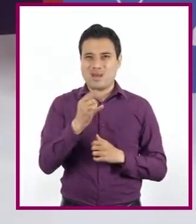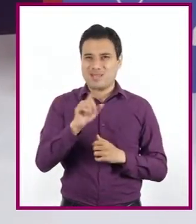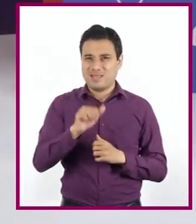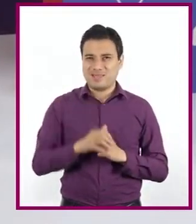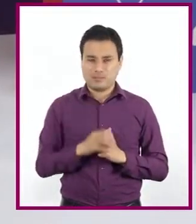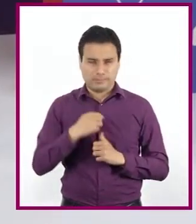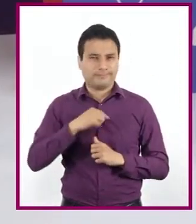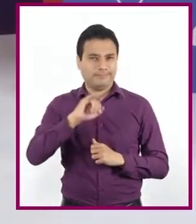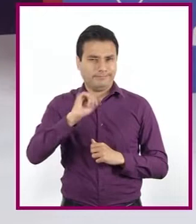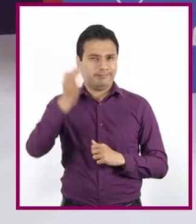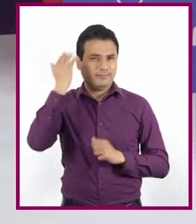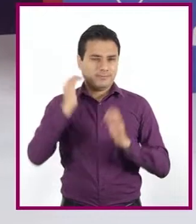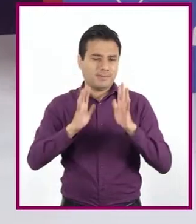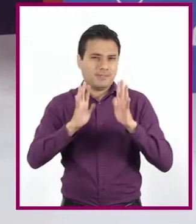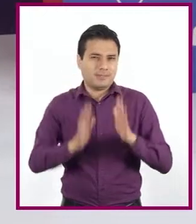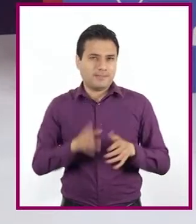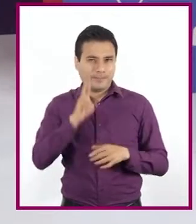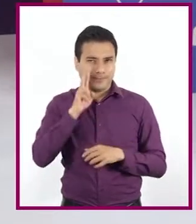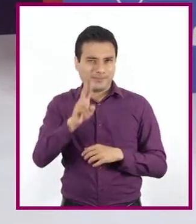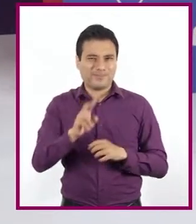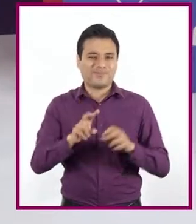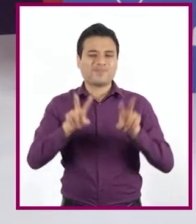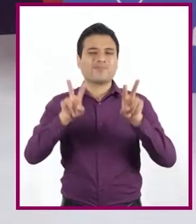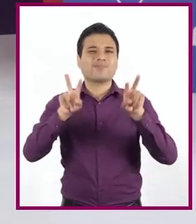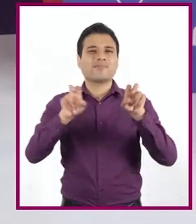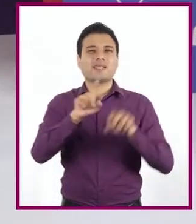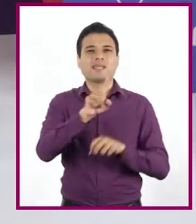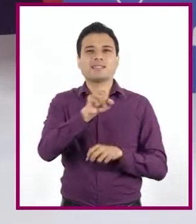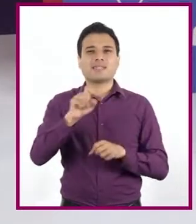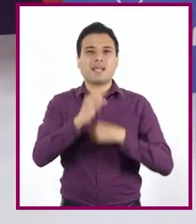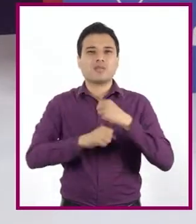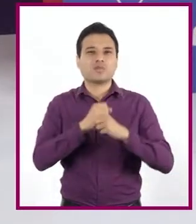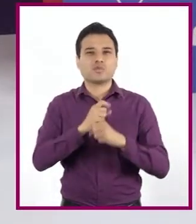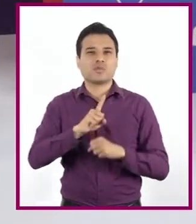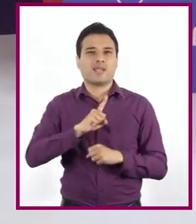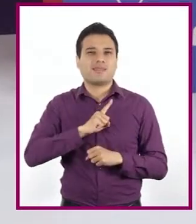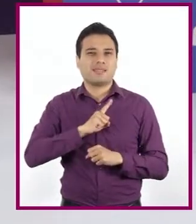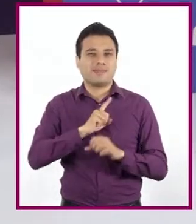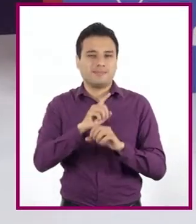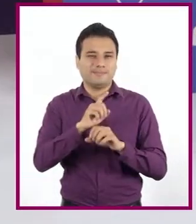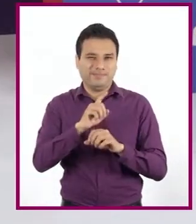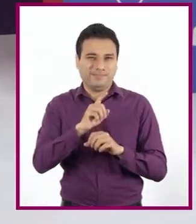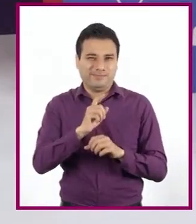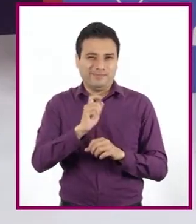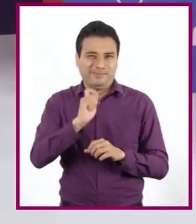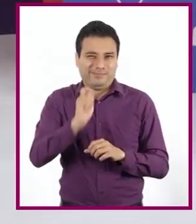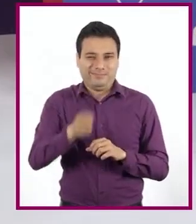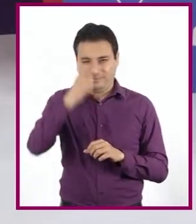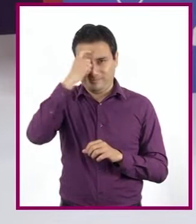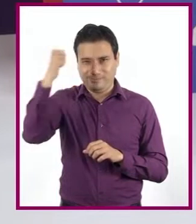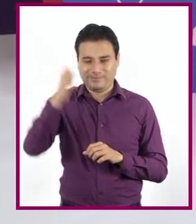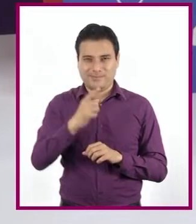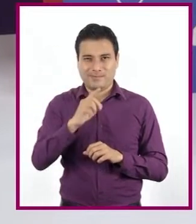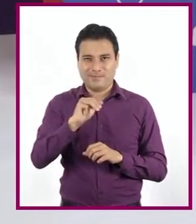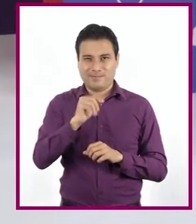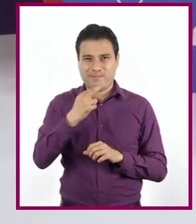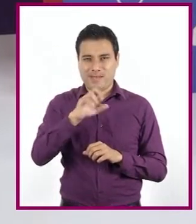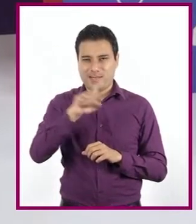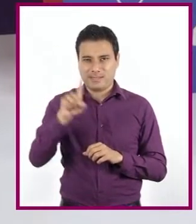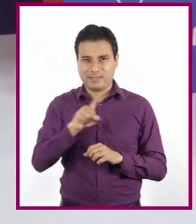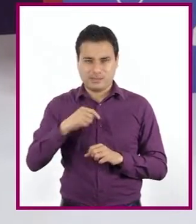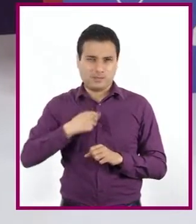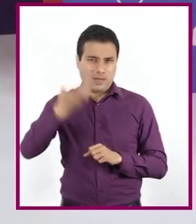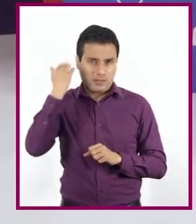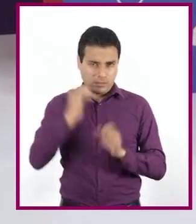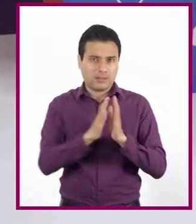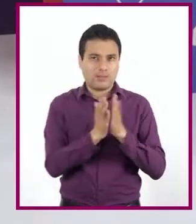una adaptación teatral de 100 años de soledad de Gabriel García Márquez. Yo ya había leído la novela y la adaptación teatral